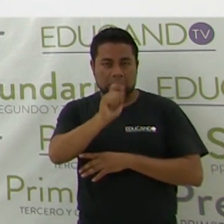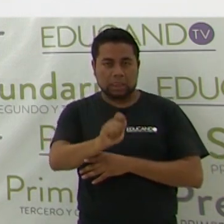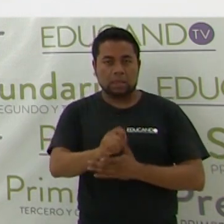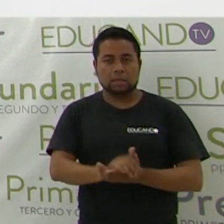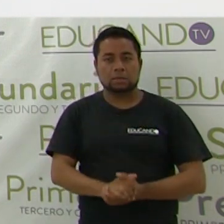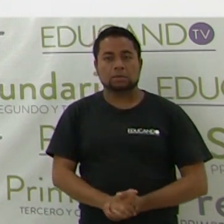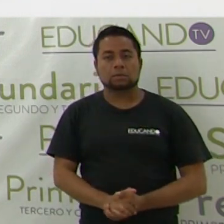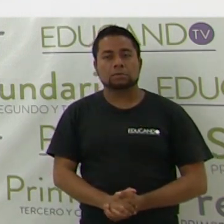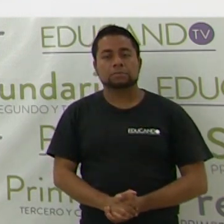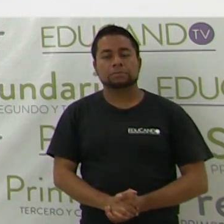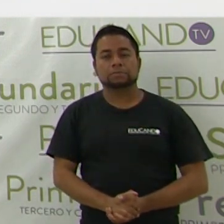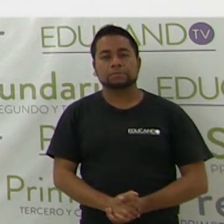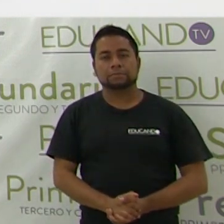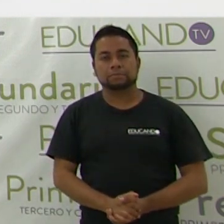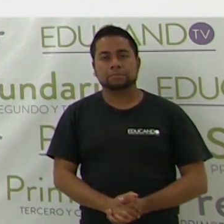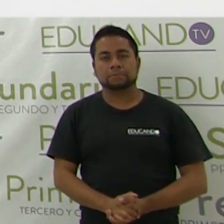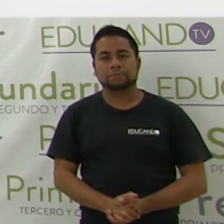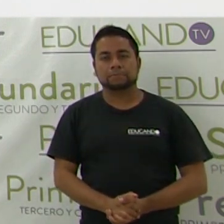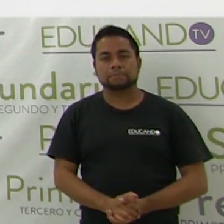son